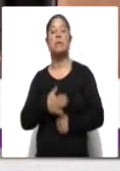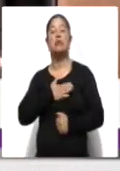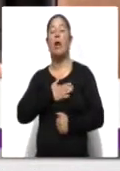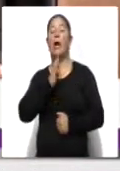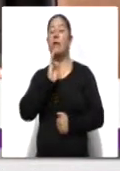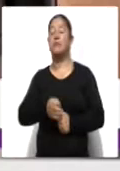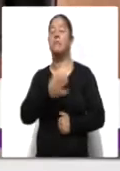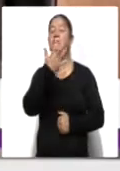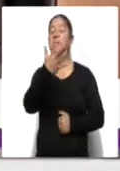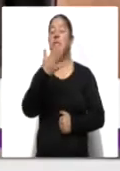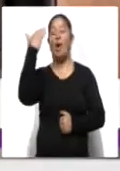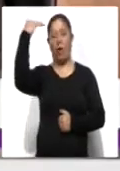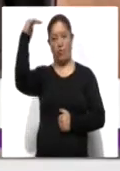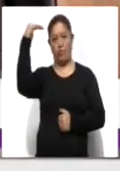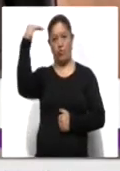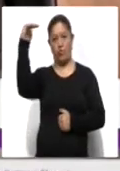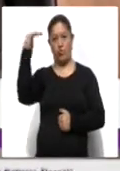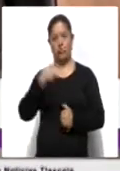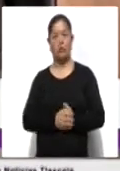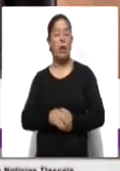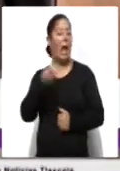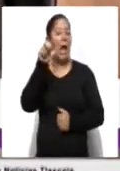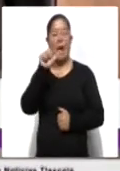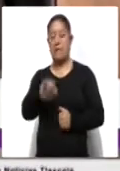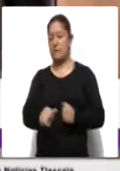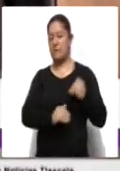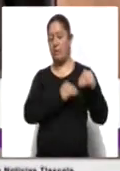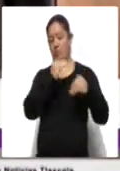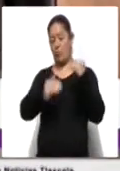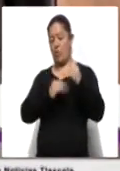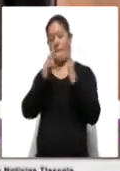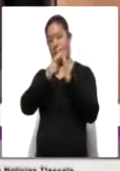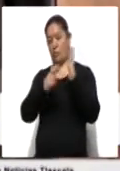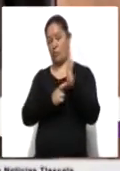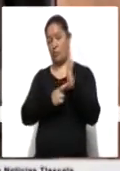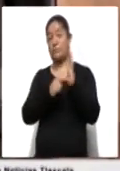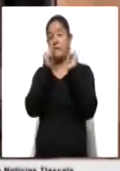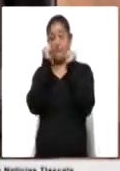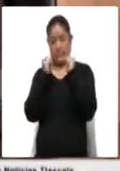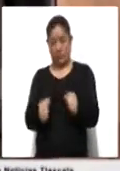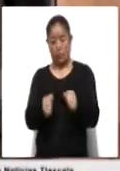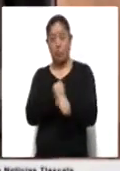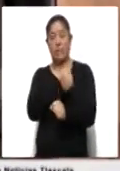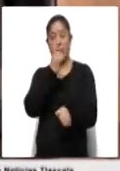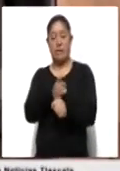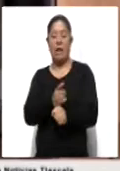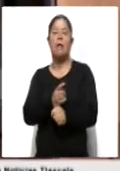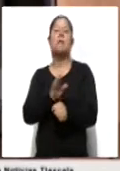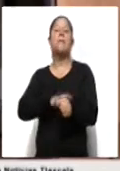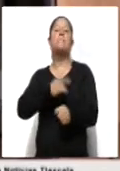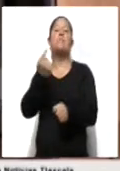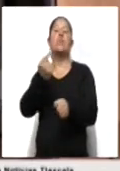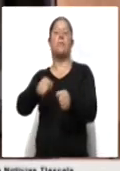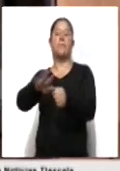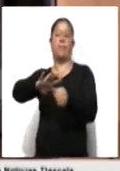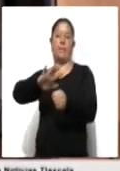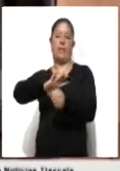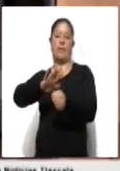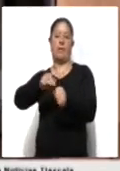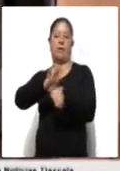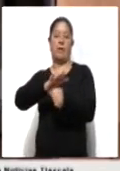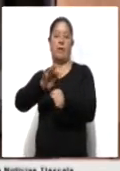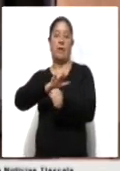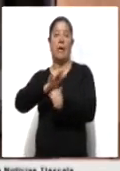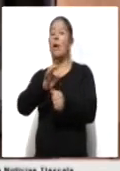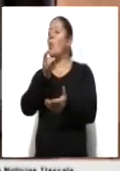a 5 adultos, como es el protocolo de la seguridad en base a la pandemia. Solamente llegan